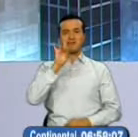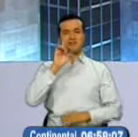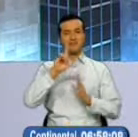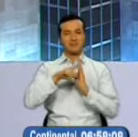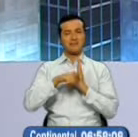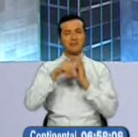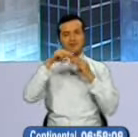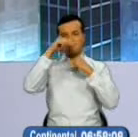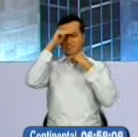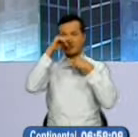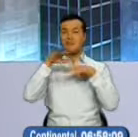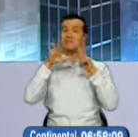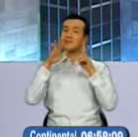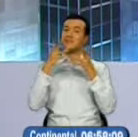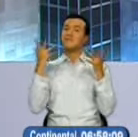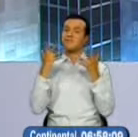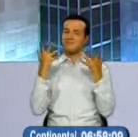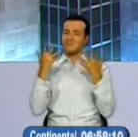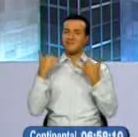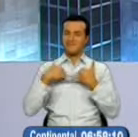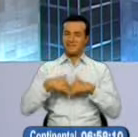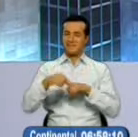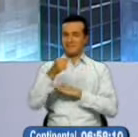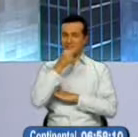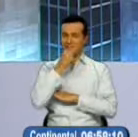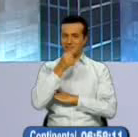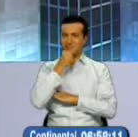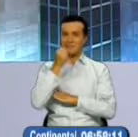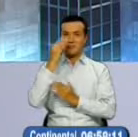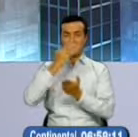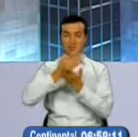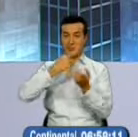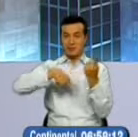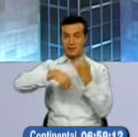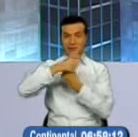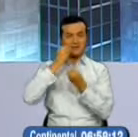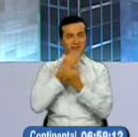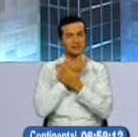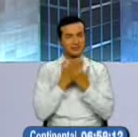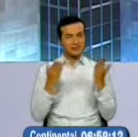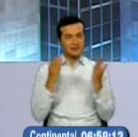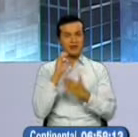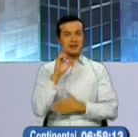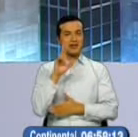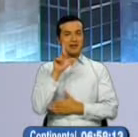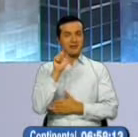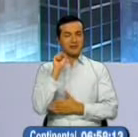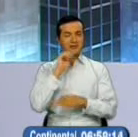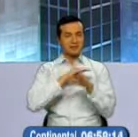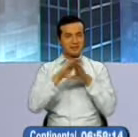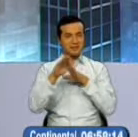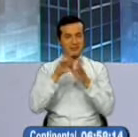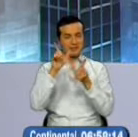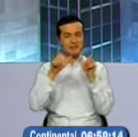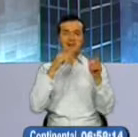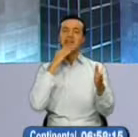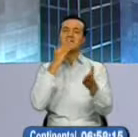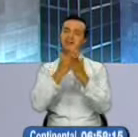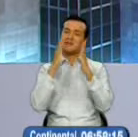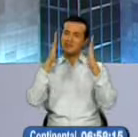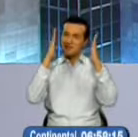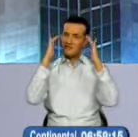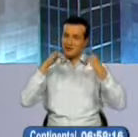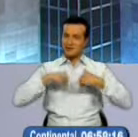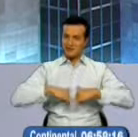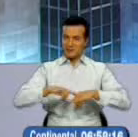6:58 PM. Aquí en Noticias 7 le invitamos a construir pensamiento crítico. Después de esta primera pausa estará Carlos Rabascal con sus invitados. Muchísimas gracias por su sintonía.